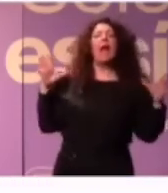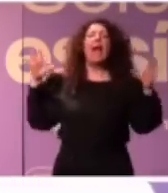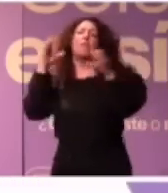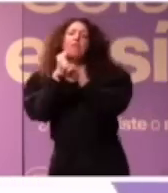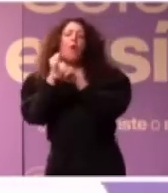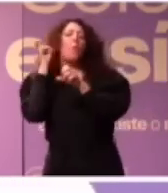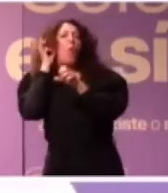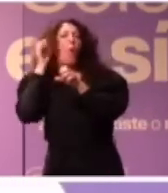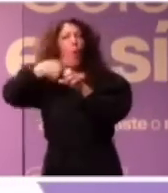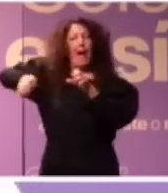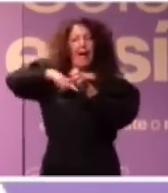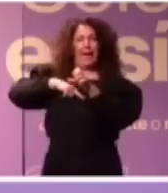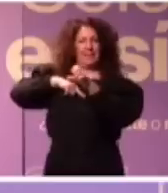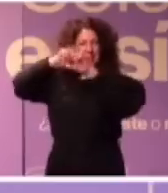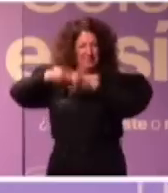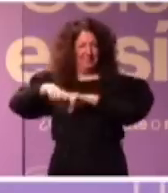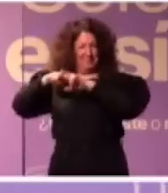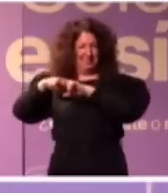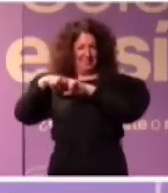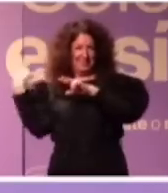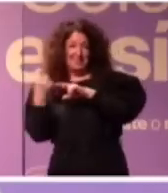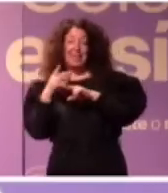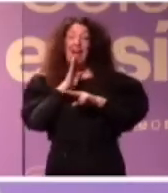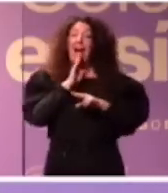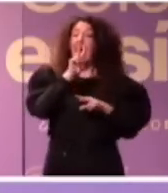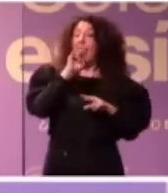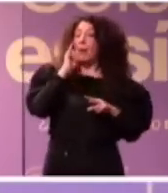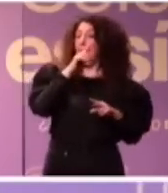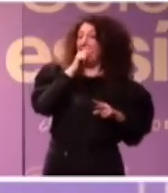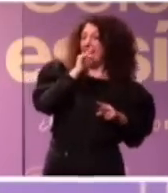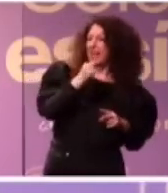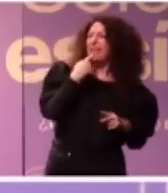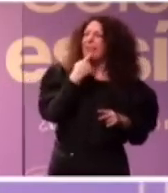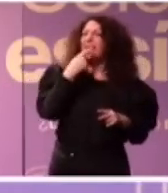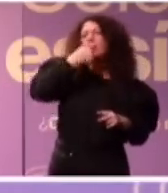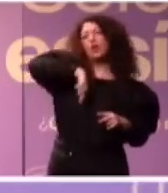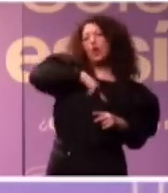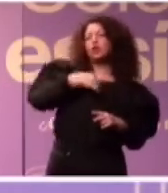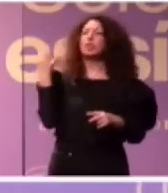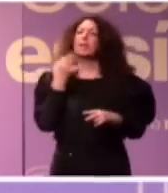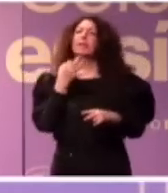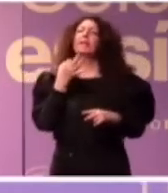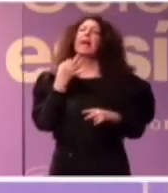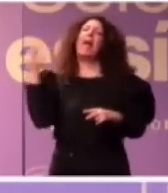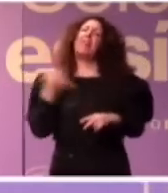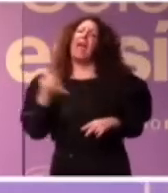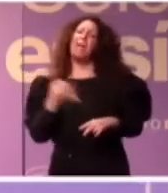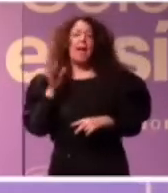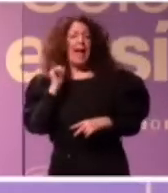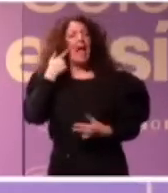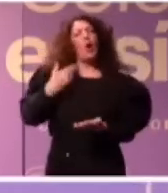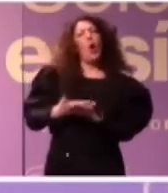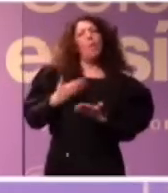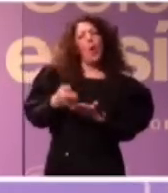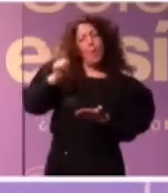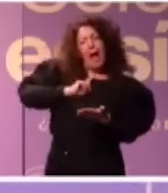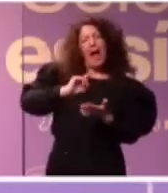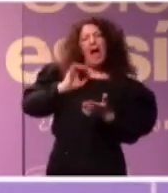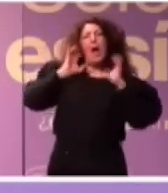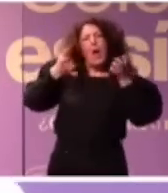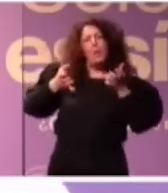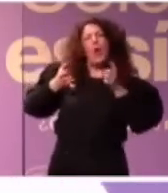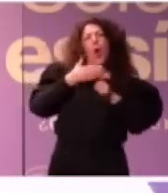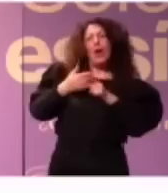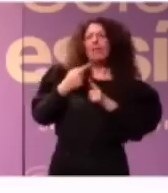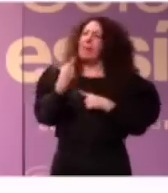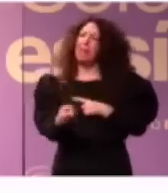en nosotras. Como decía Vicky, se presumía que nosotras teníamos un deber y había que probar la violencia para decir, bueno,